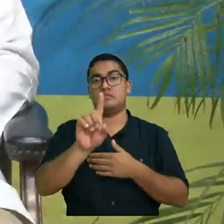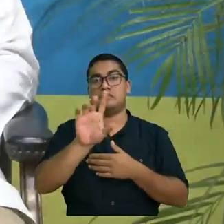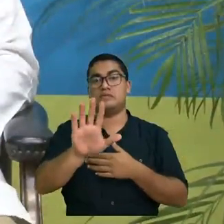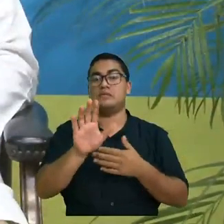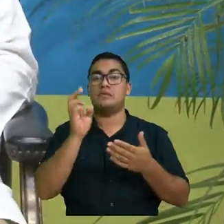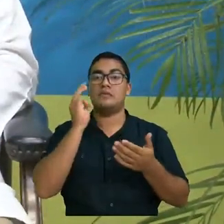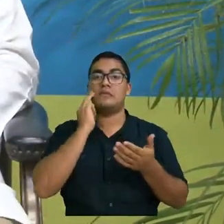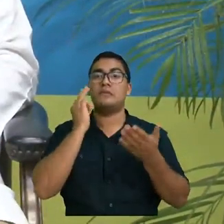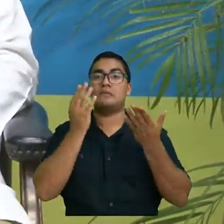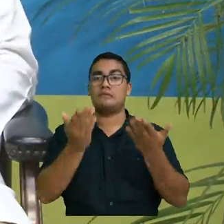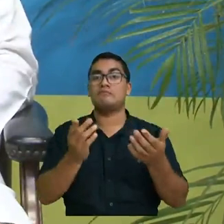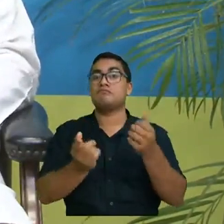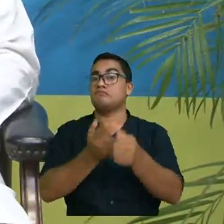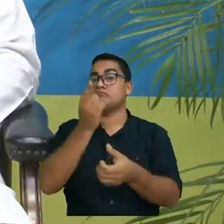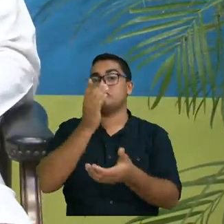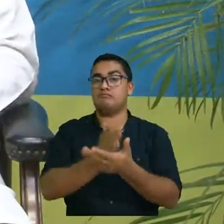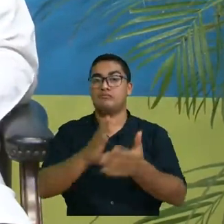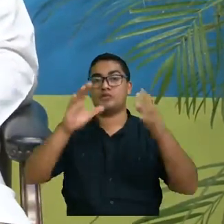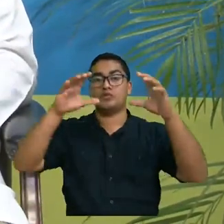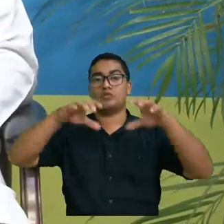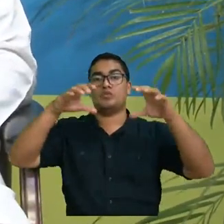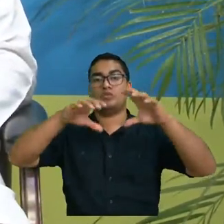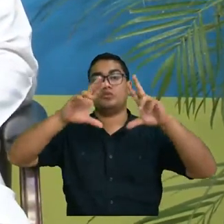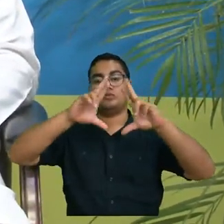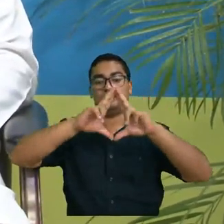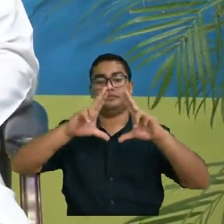aquí en Nicaragua. Sí, entonces